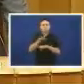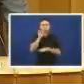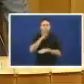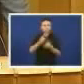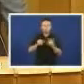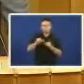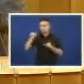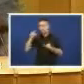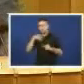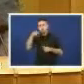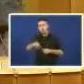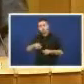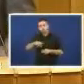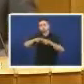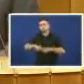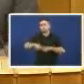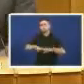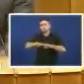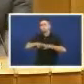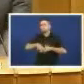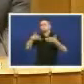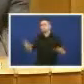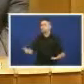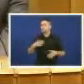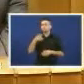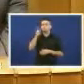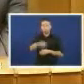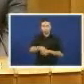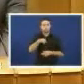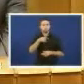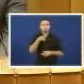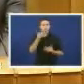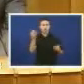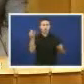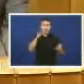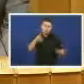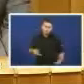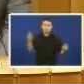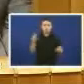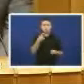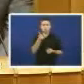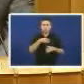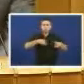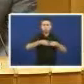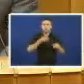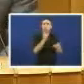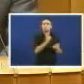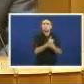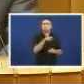tamén é o momento de valorar o papel que se atribuíu ao partido da oposición parlamentaria na definición